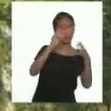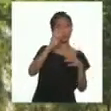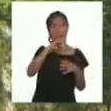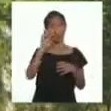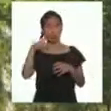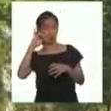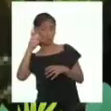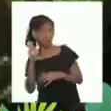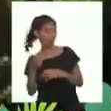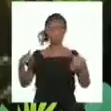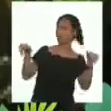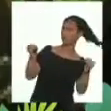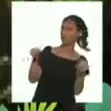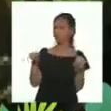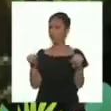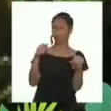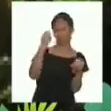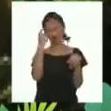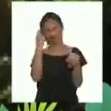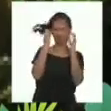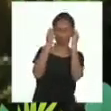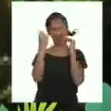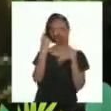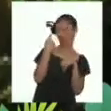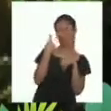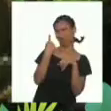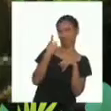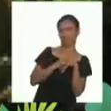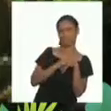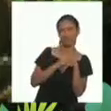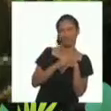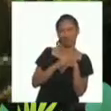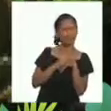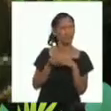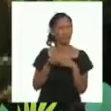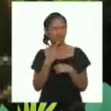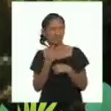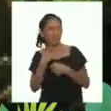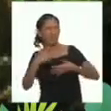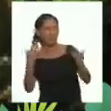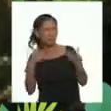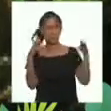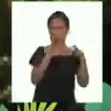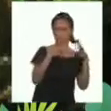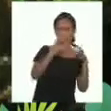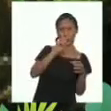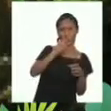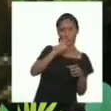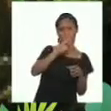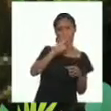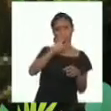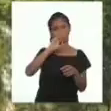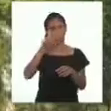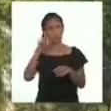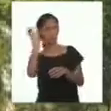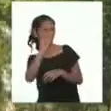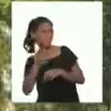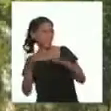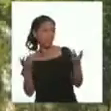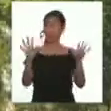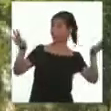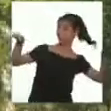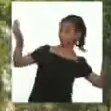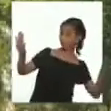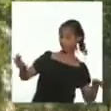colonia. ¡Héctor! ¡No entiendo! ¿A qué te refieres con los grupos sociales?